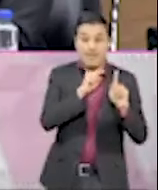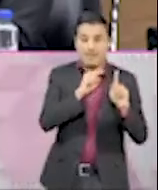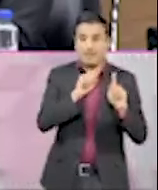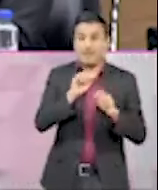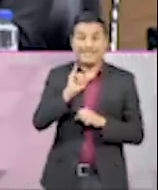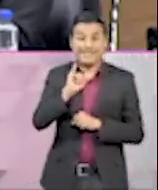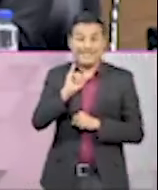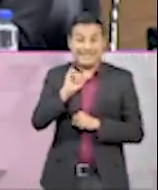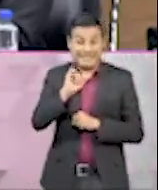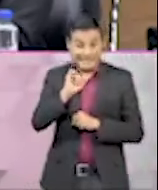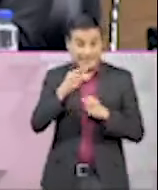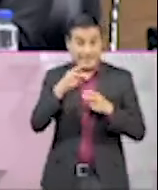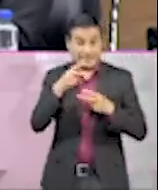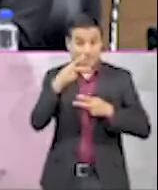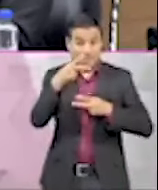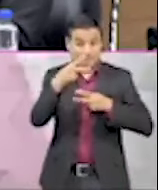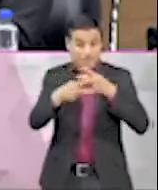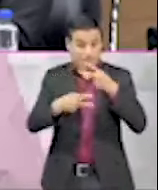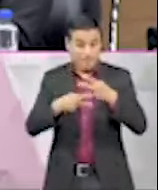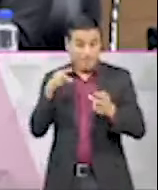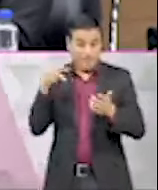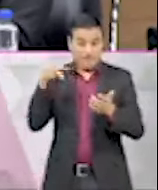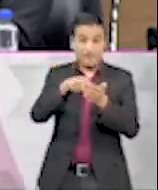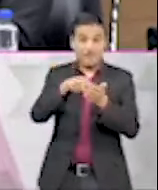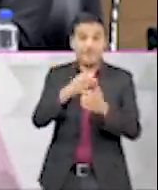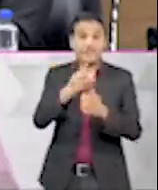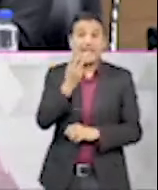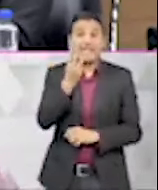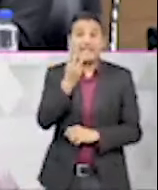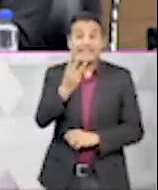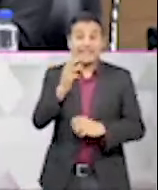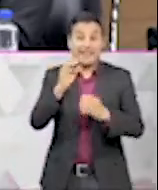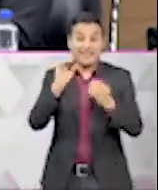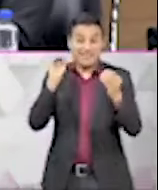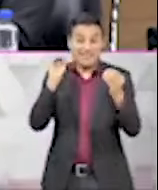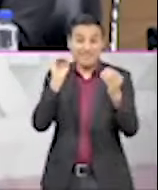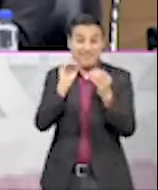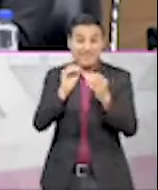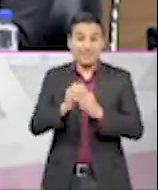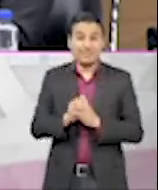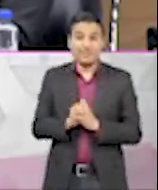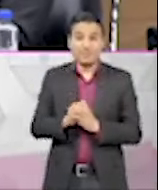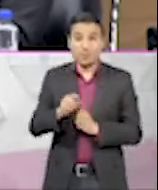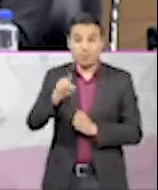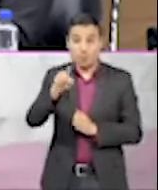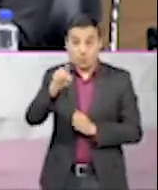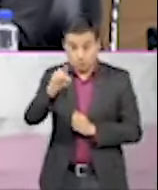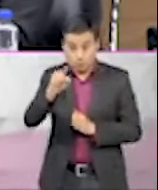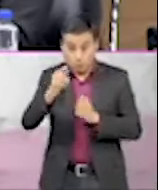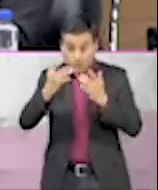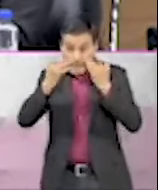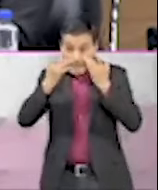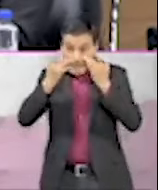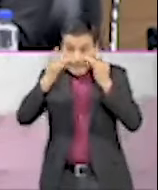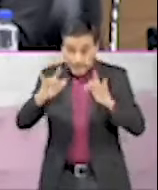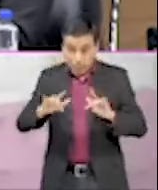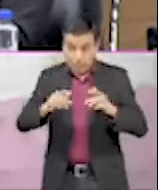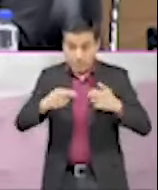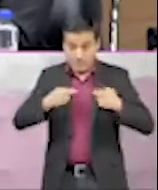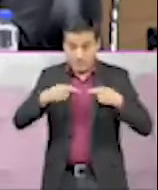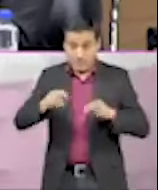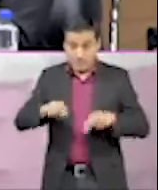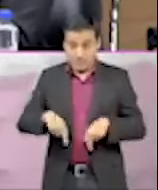asiste a los tres debates, ¿usted renuncia a la representación que tiene en